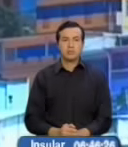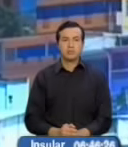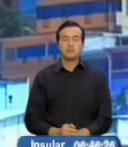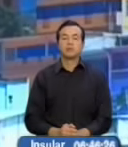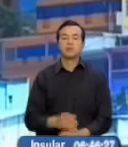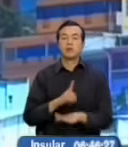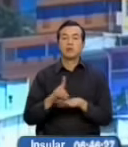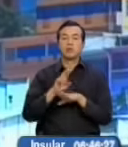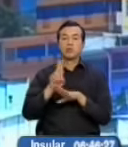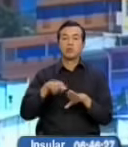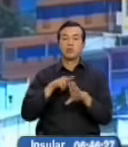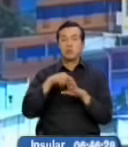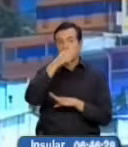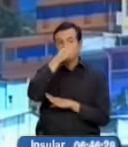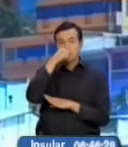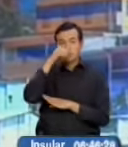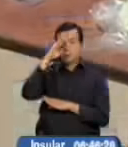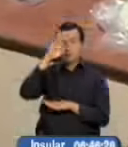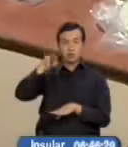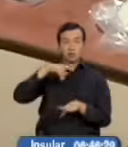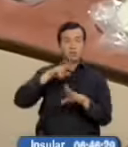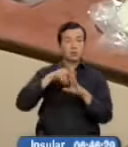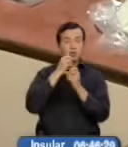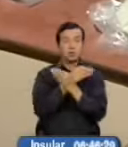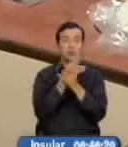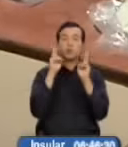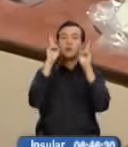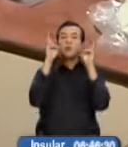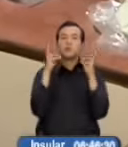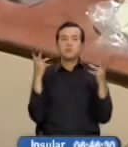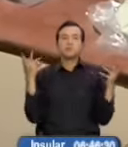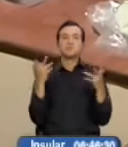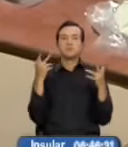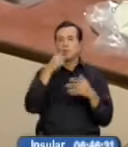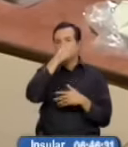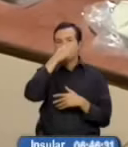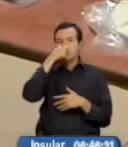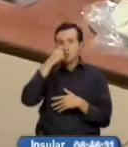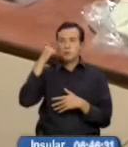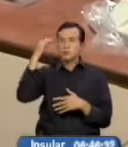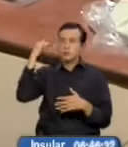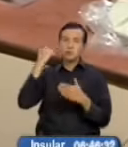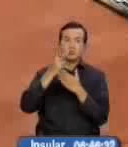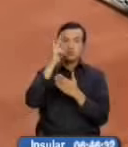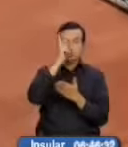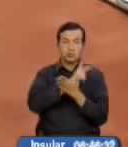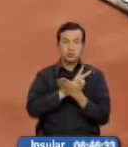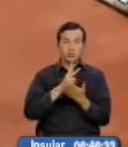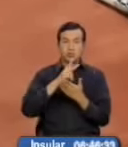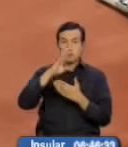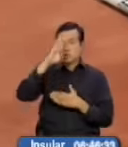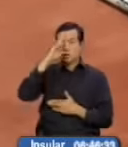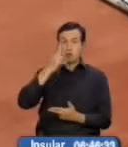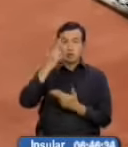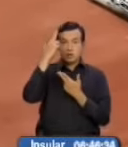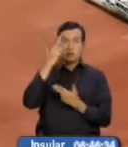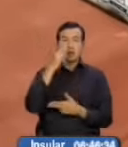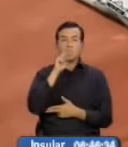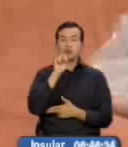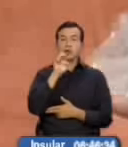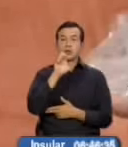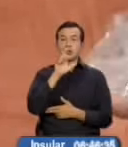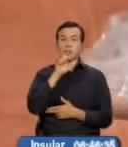El director nacional antinarcóticos de la Policía Nacional informó sobre la aprehensión de droga durante las últimas dos semanas. El general Nelson Villegas